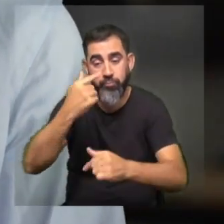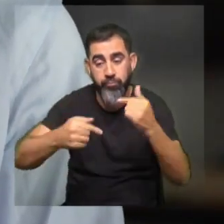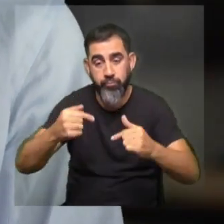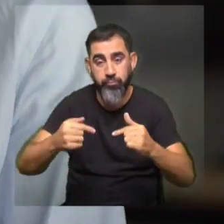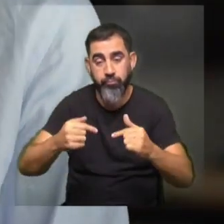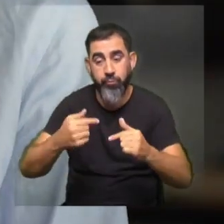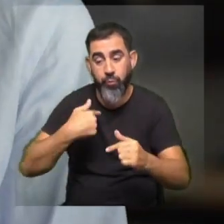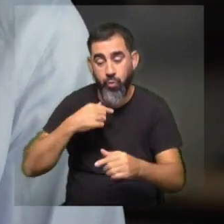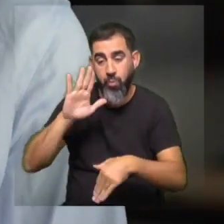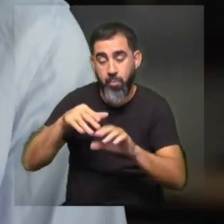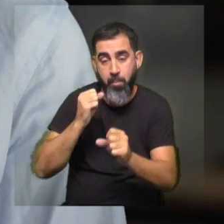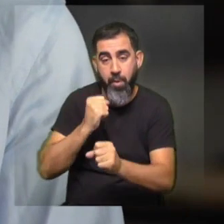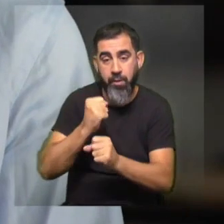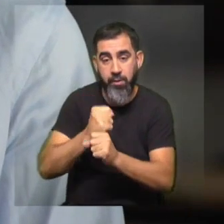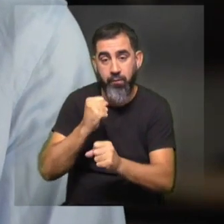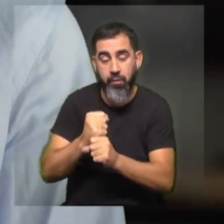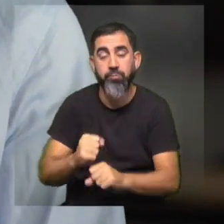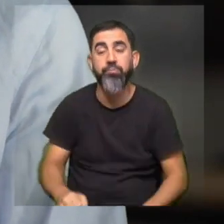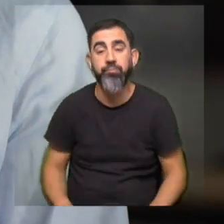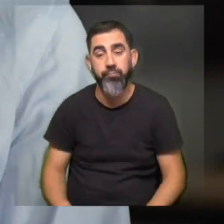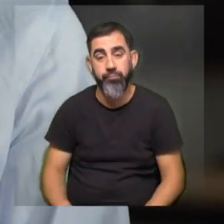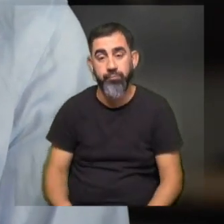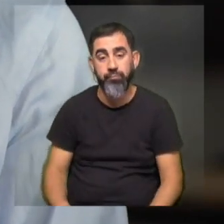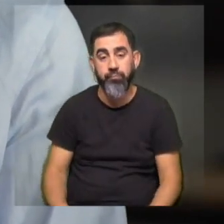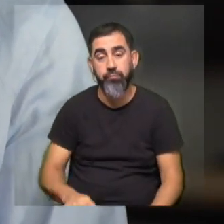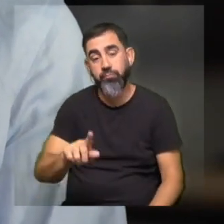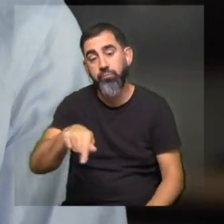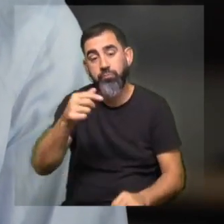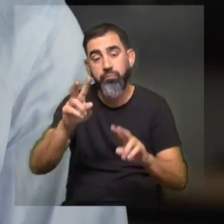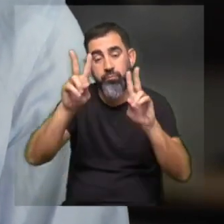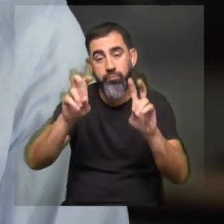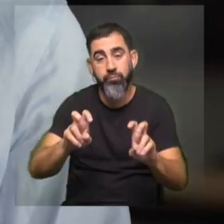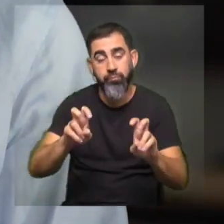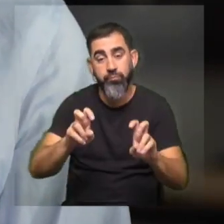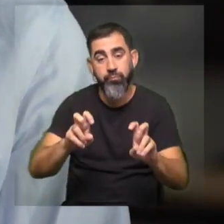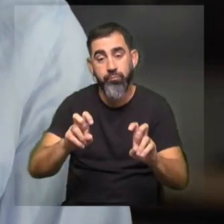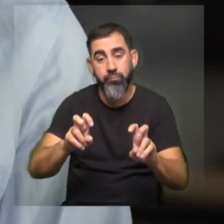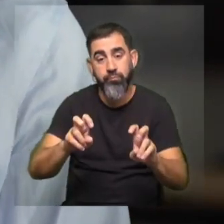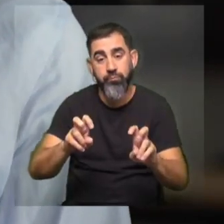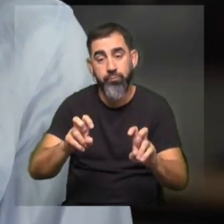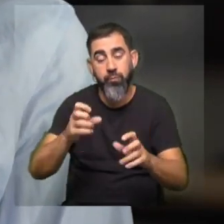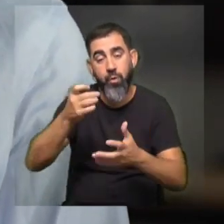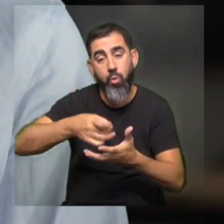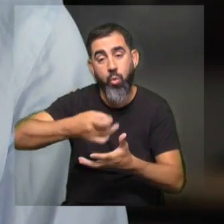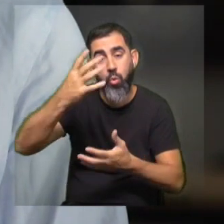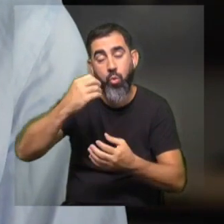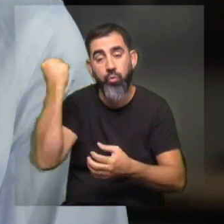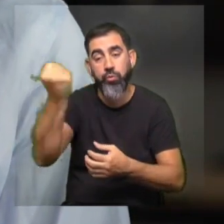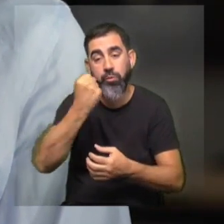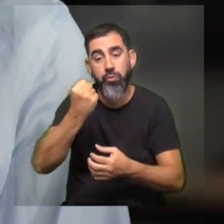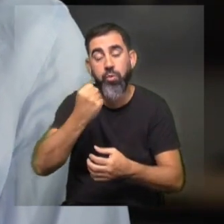lo que yo más trabajo y lo que tiene más aplicación. Otro es un hecho conceptual fundamental, que es